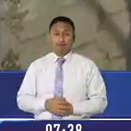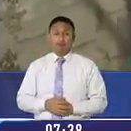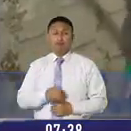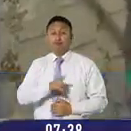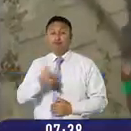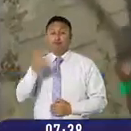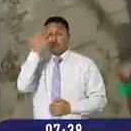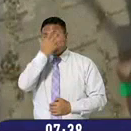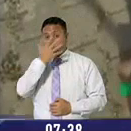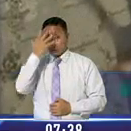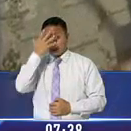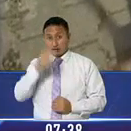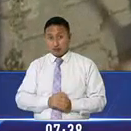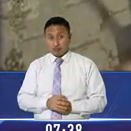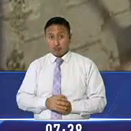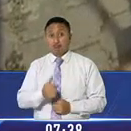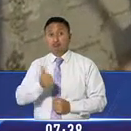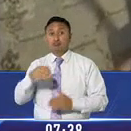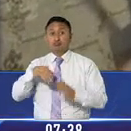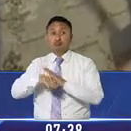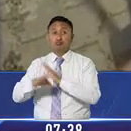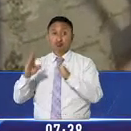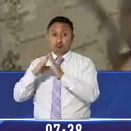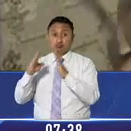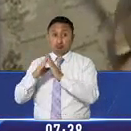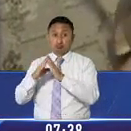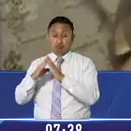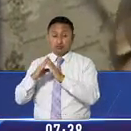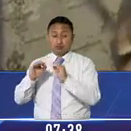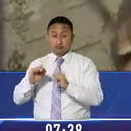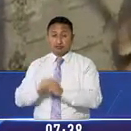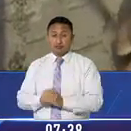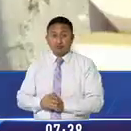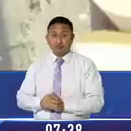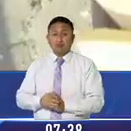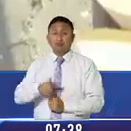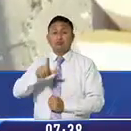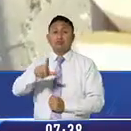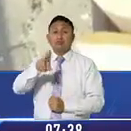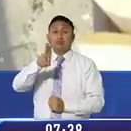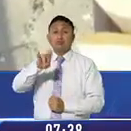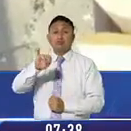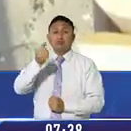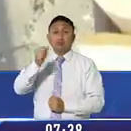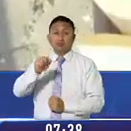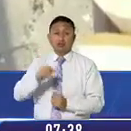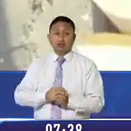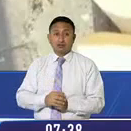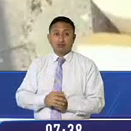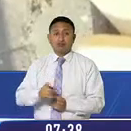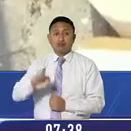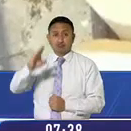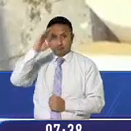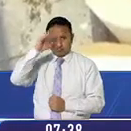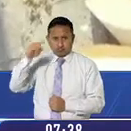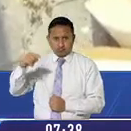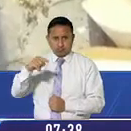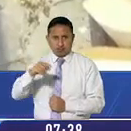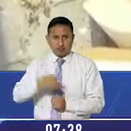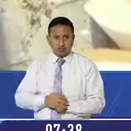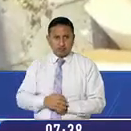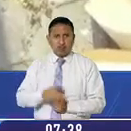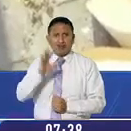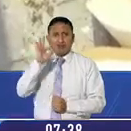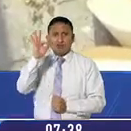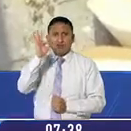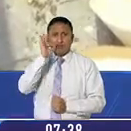Esmeraldas, un allanamiento en un domicilio ubicado en la isla Luis Vargas Torres permitió a los gendarmes incautar media tonelada de marihuana, los mismos que